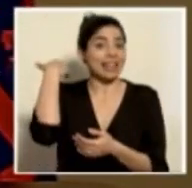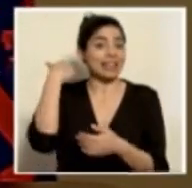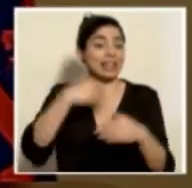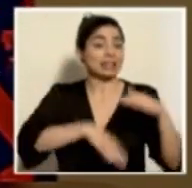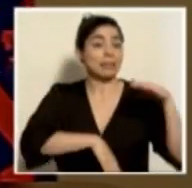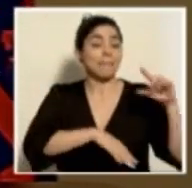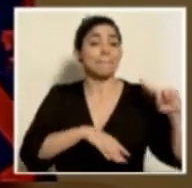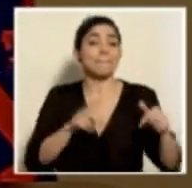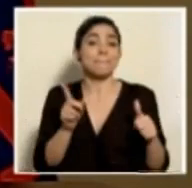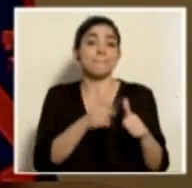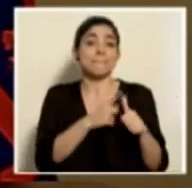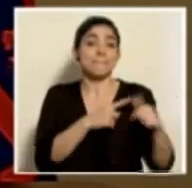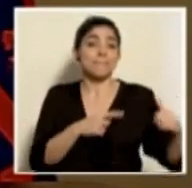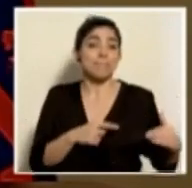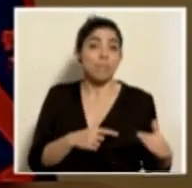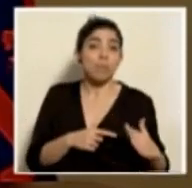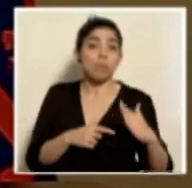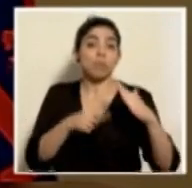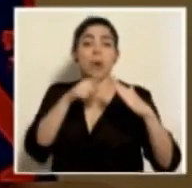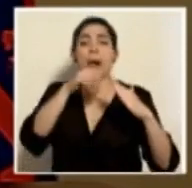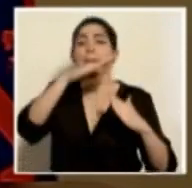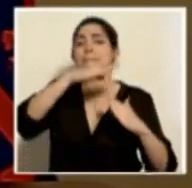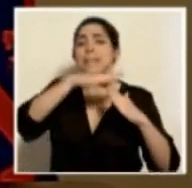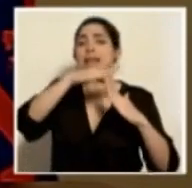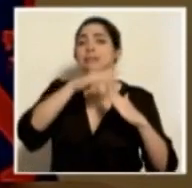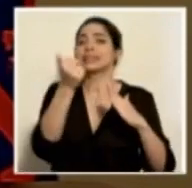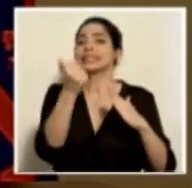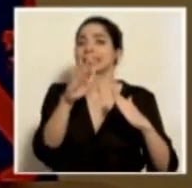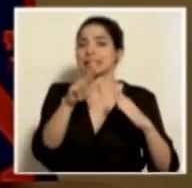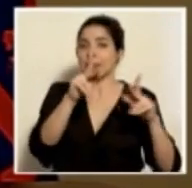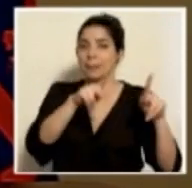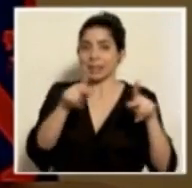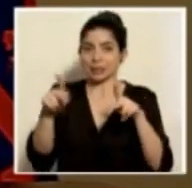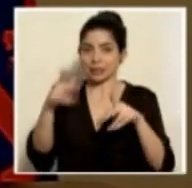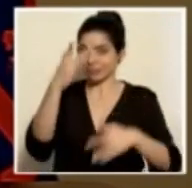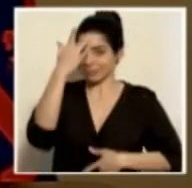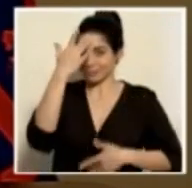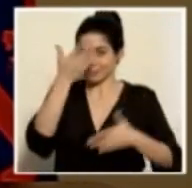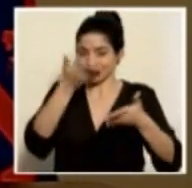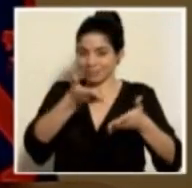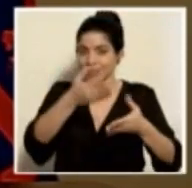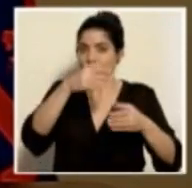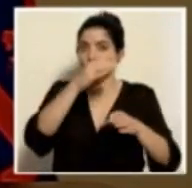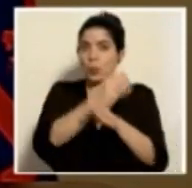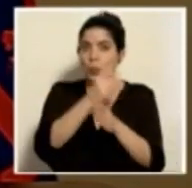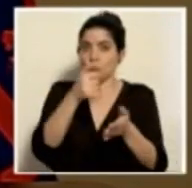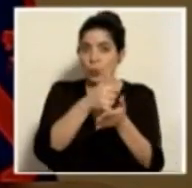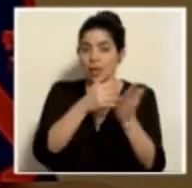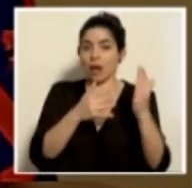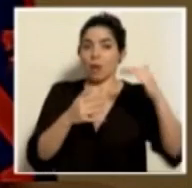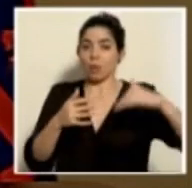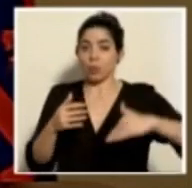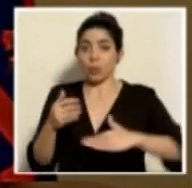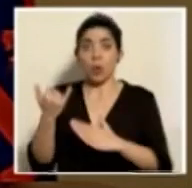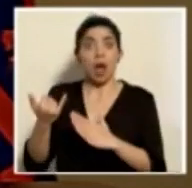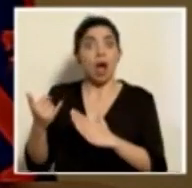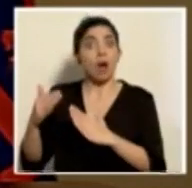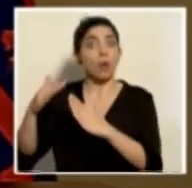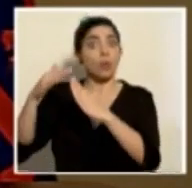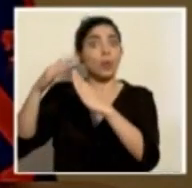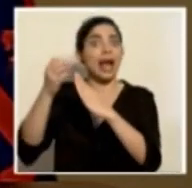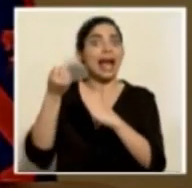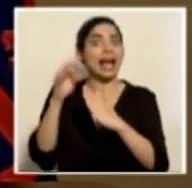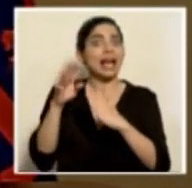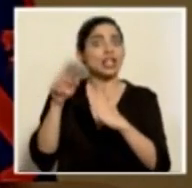alcanzado en la primera ola, donde habíamos llegado hasta 15 pacientes en cuidados intensivos. Hoy estamos en